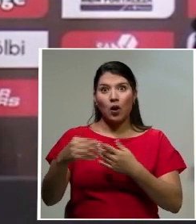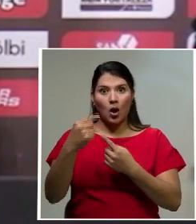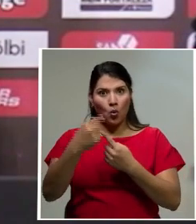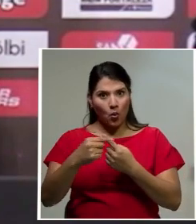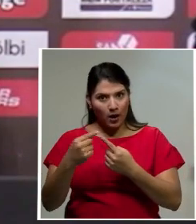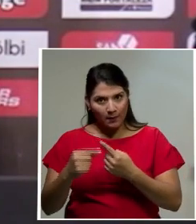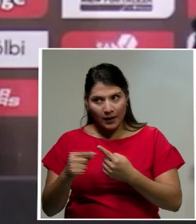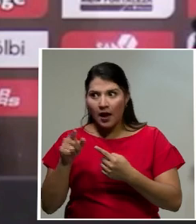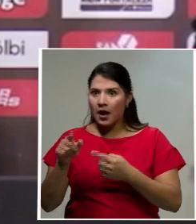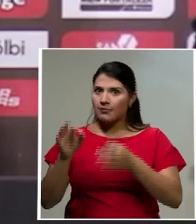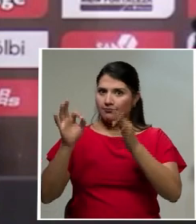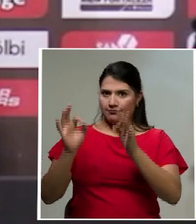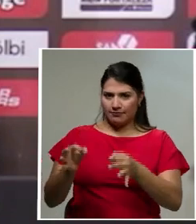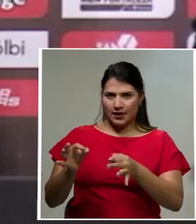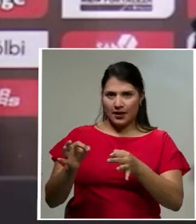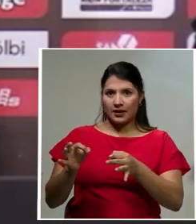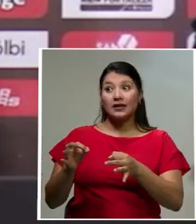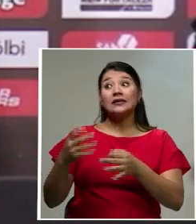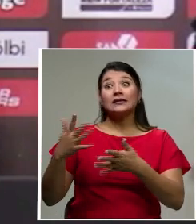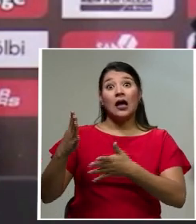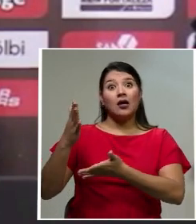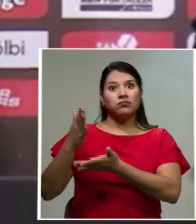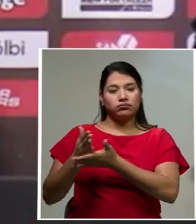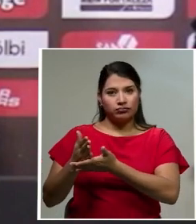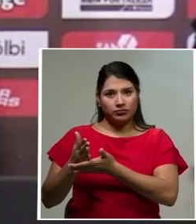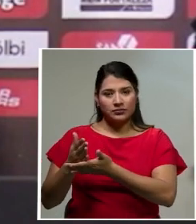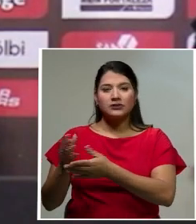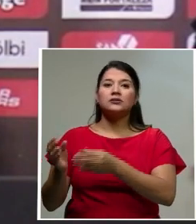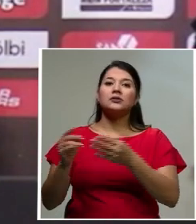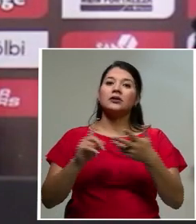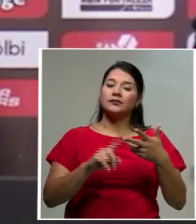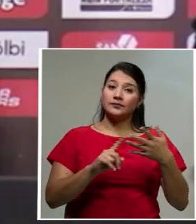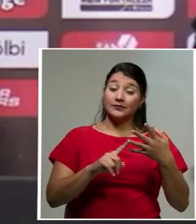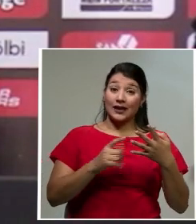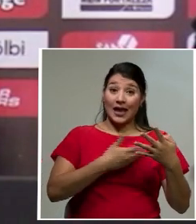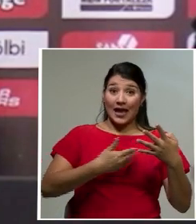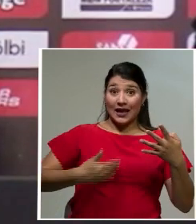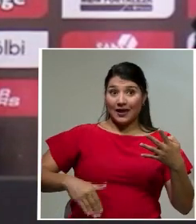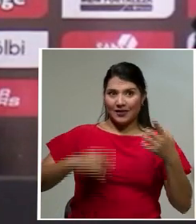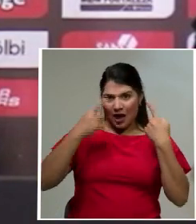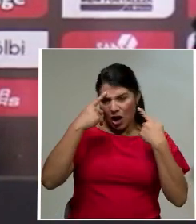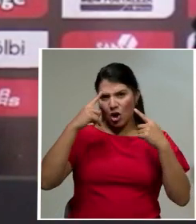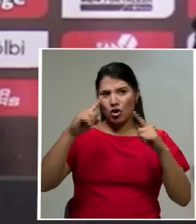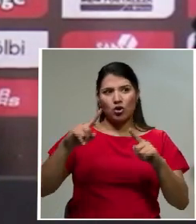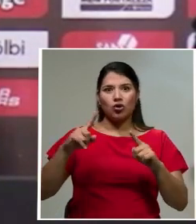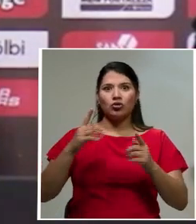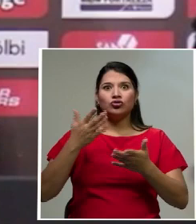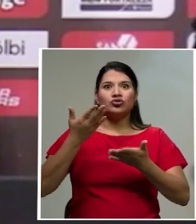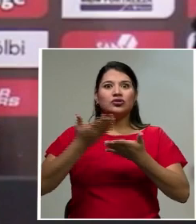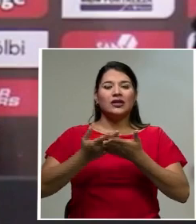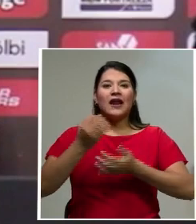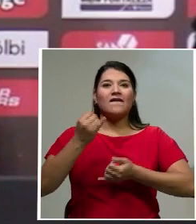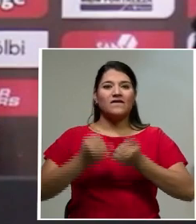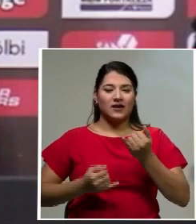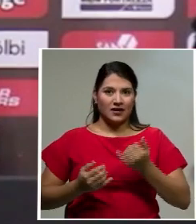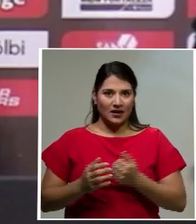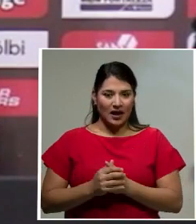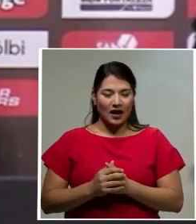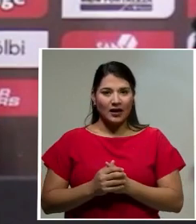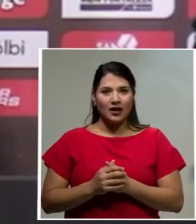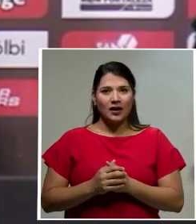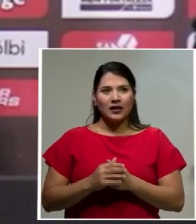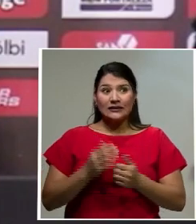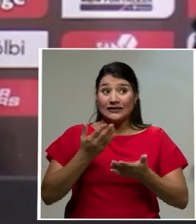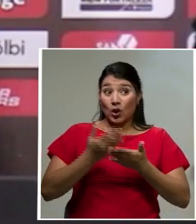dejó bien colocado cuando tuvo que salir. Y en el último club pues llegó sobre la marcha en una situación complicada y consiguió revertir